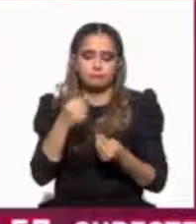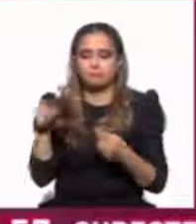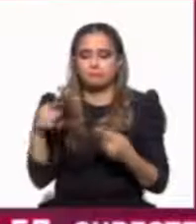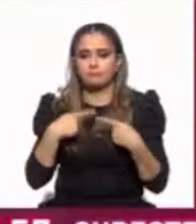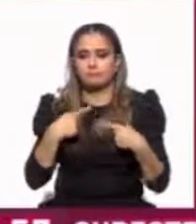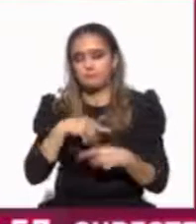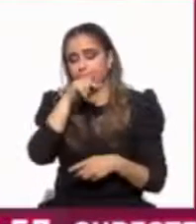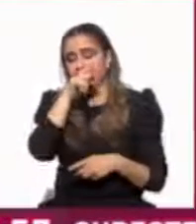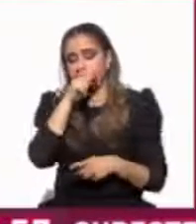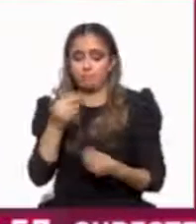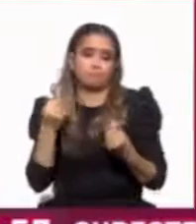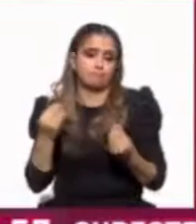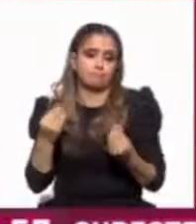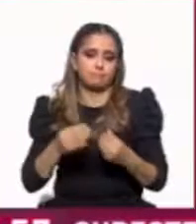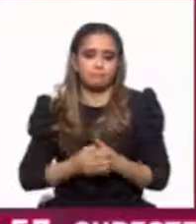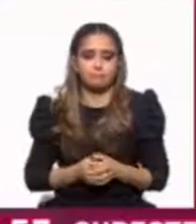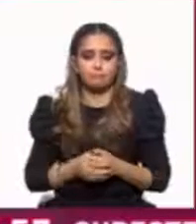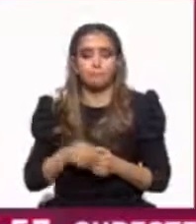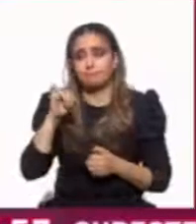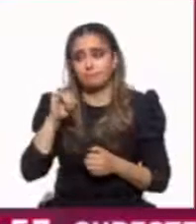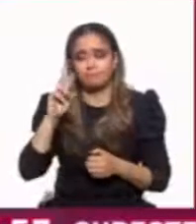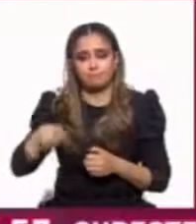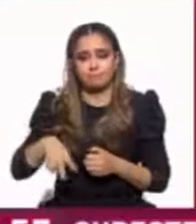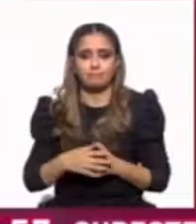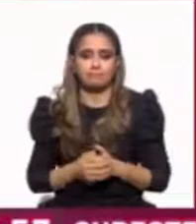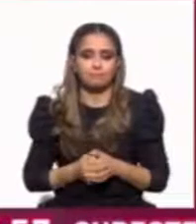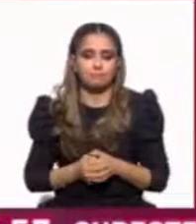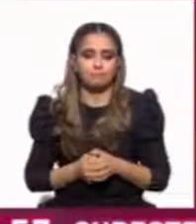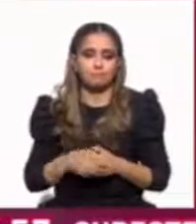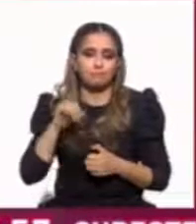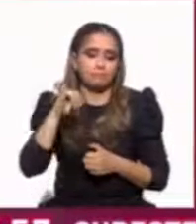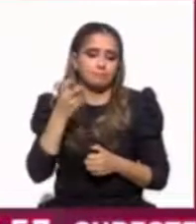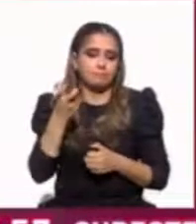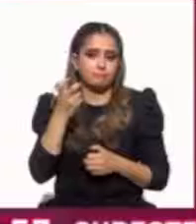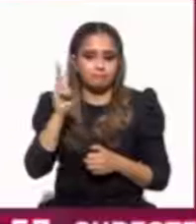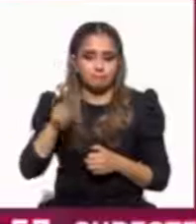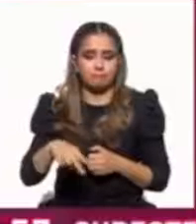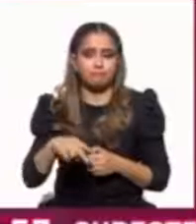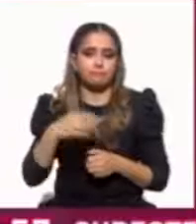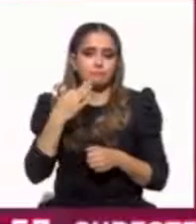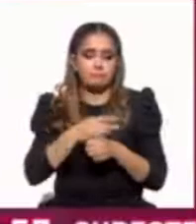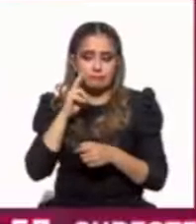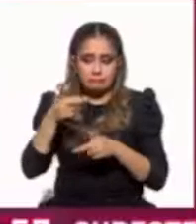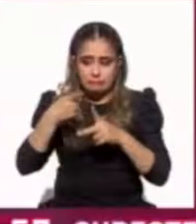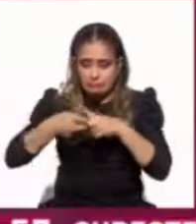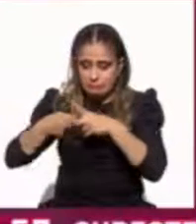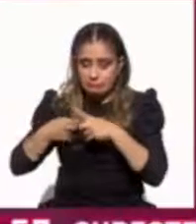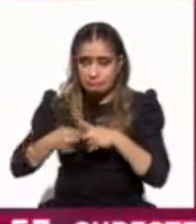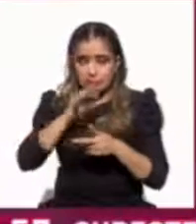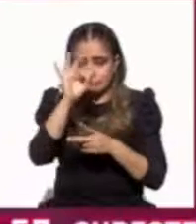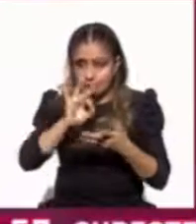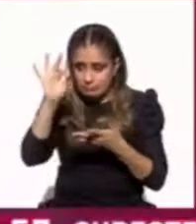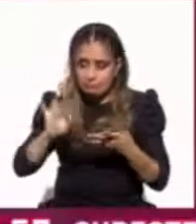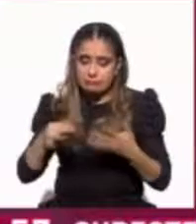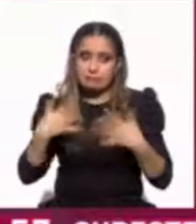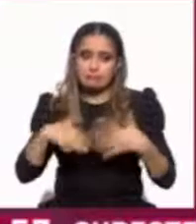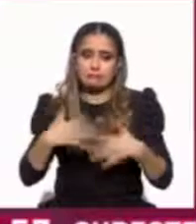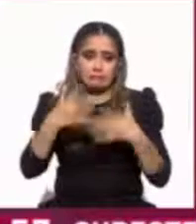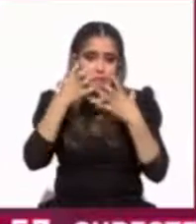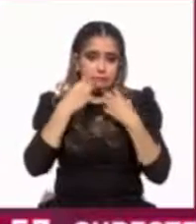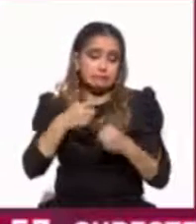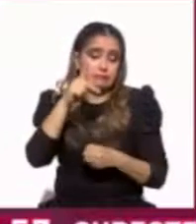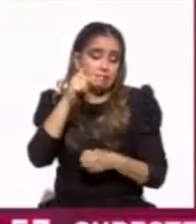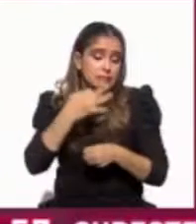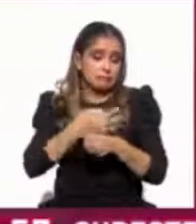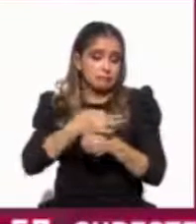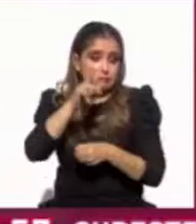preocupación que tiene la población y los temas que le importan. Así es, Paco, son cifras y números muy tristes, pero que reflejan la